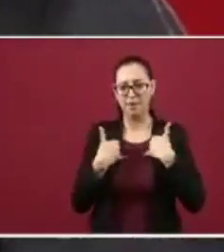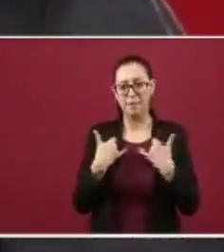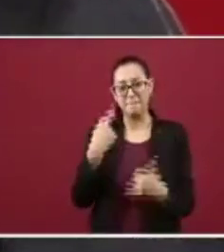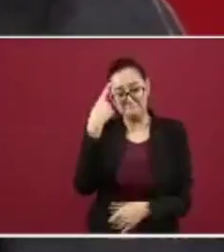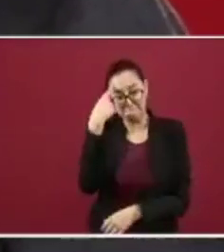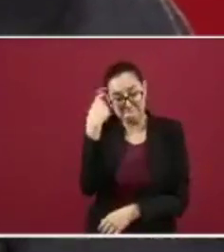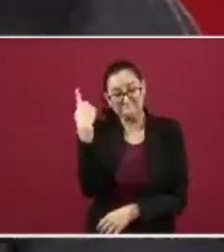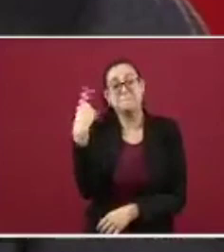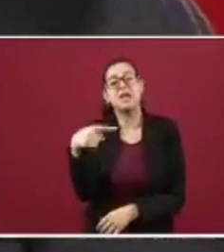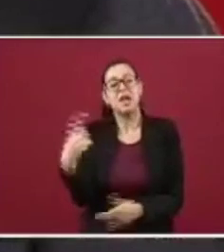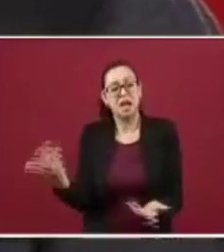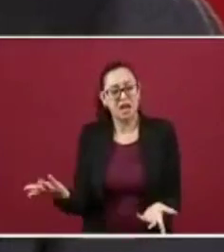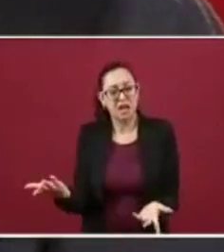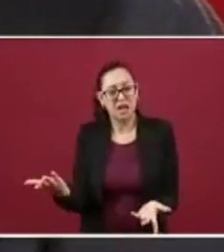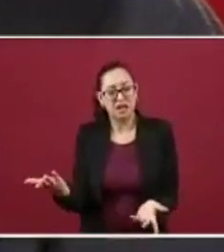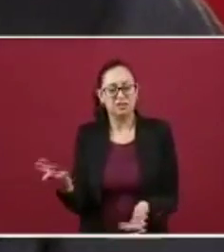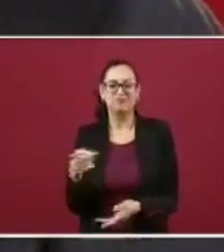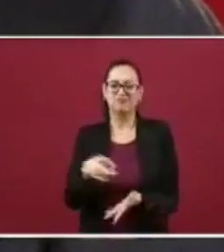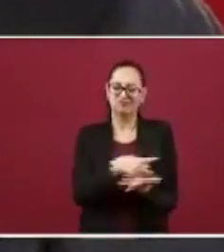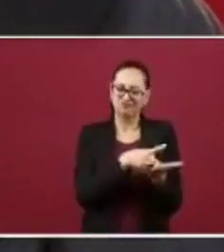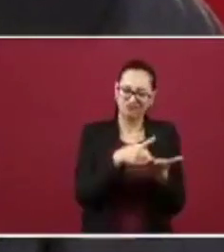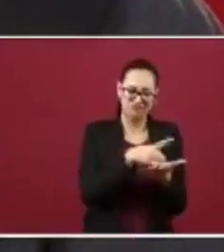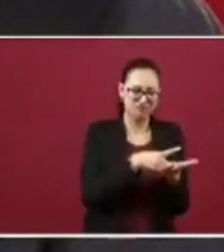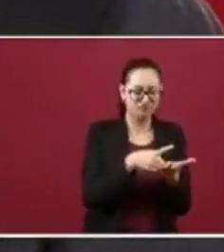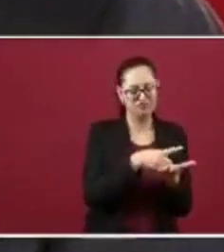el consumo de drogas.